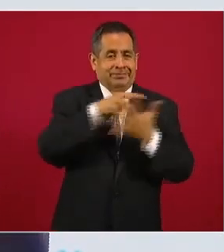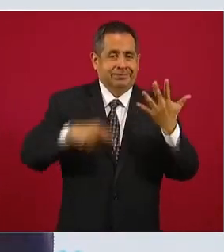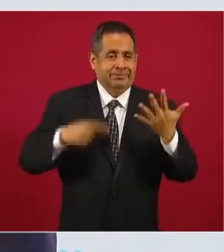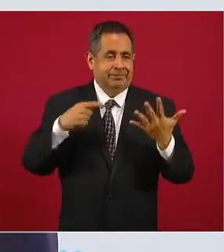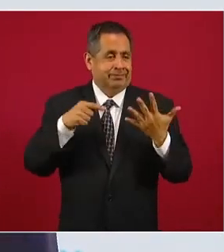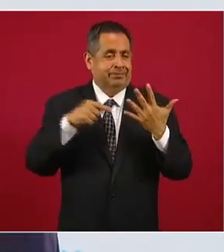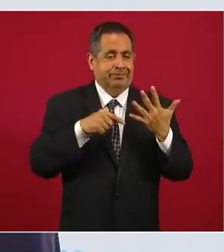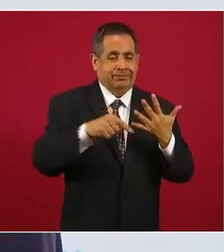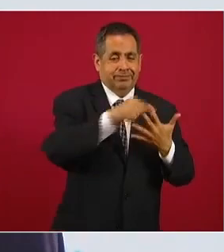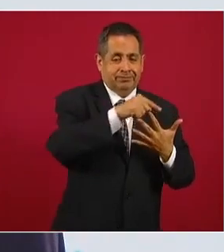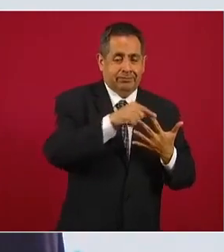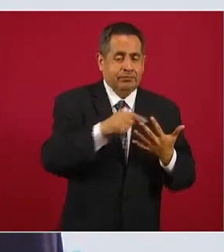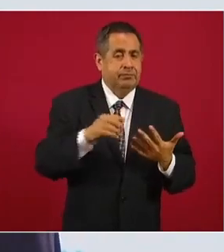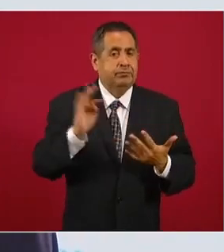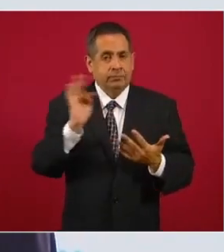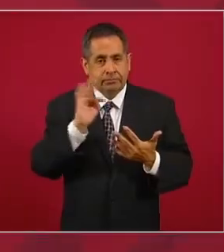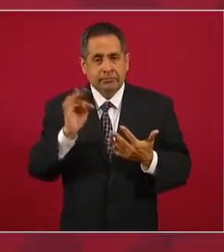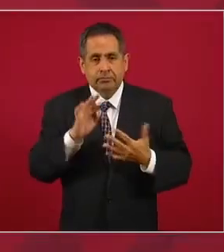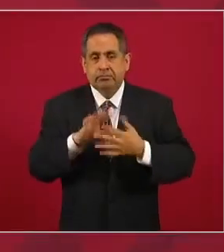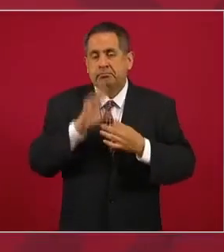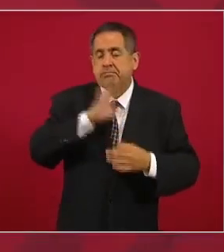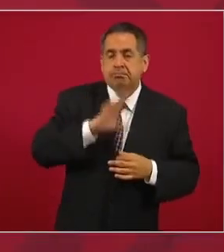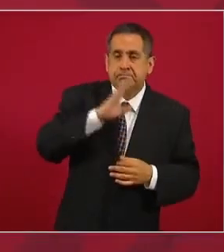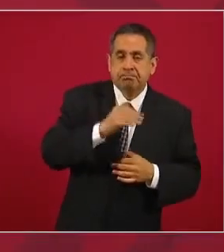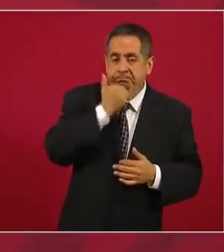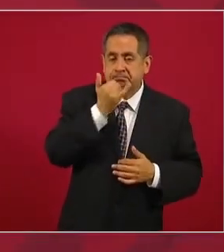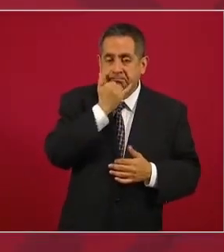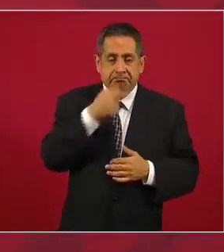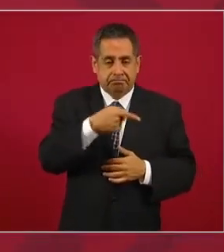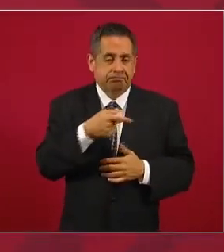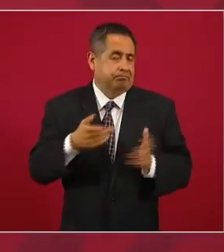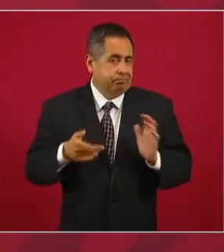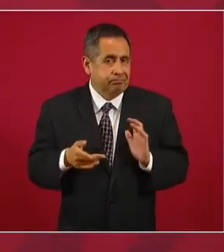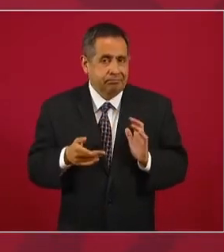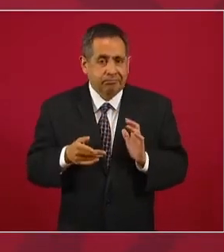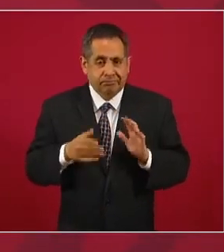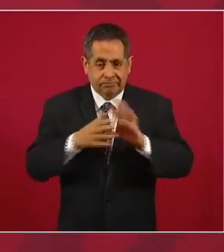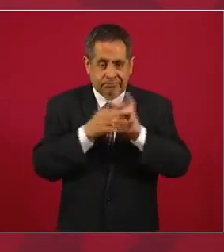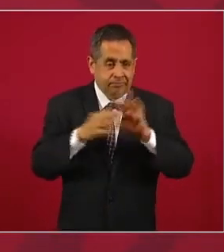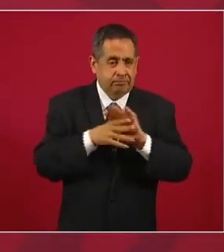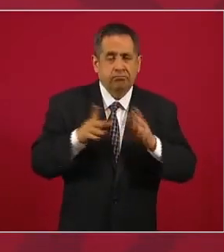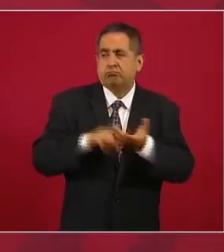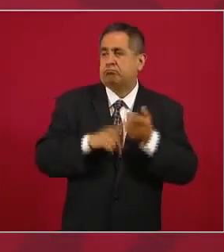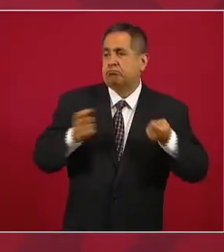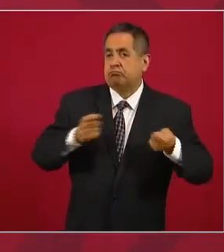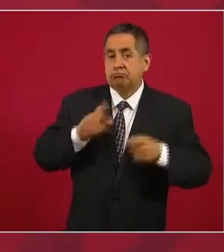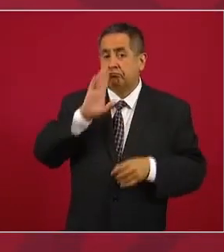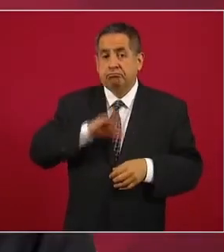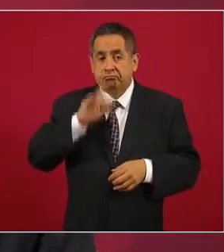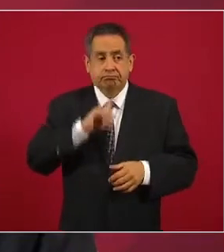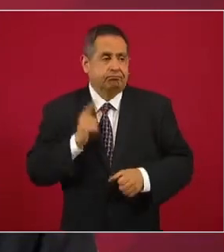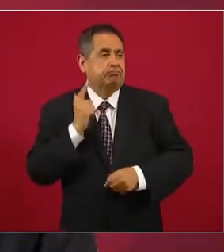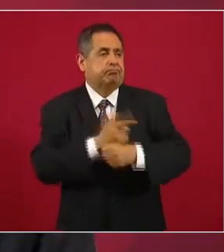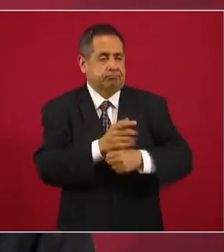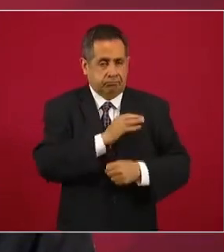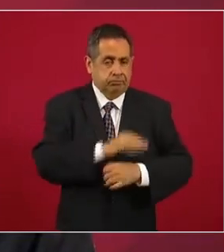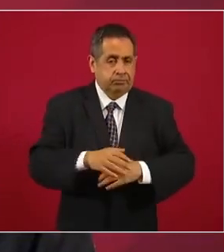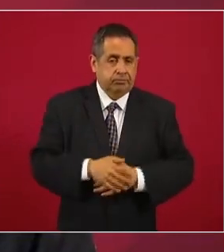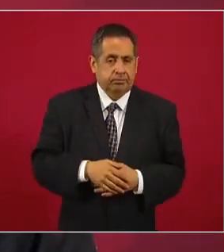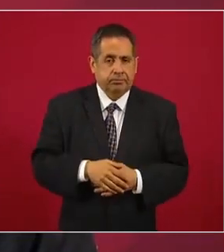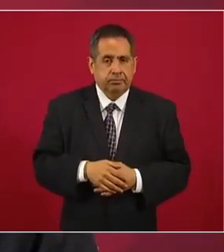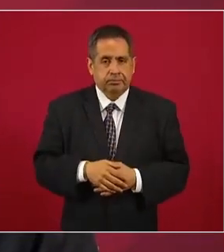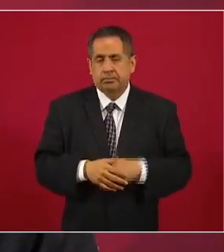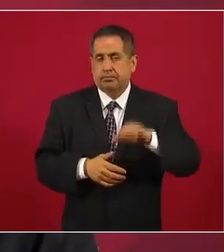o habían podido cometer en el ejercicio de la presidencia. Un